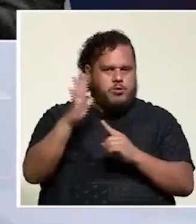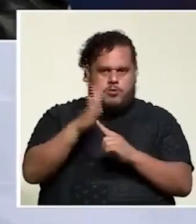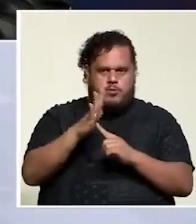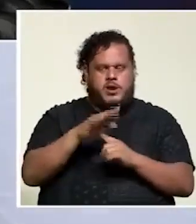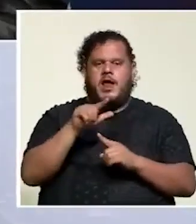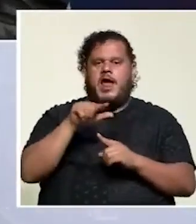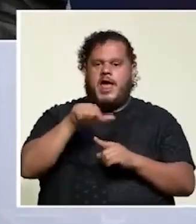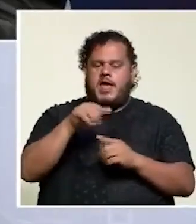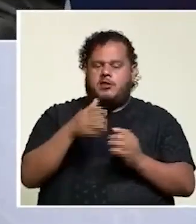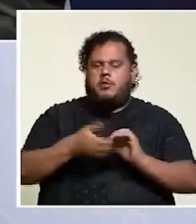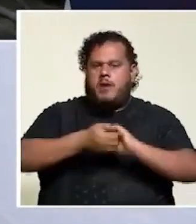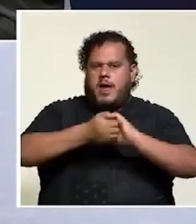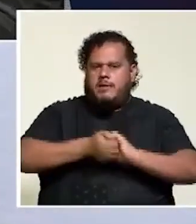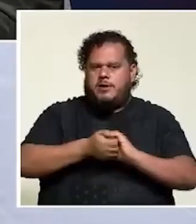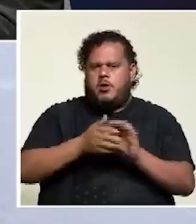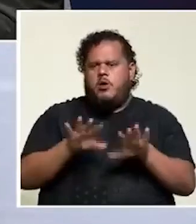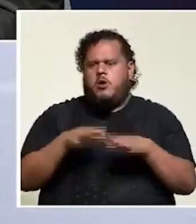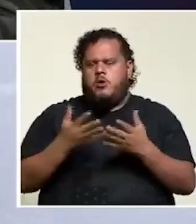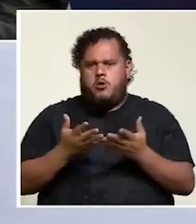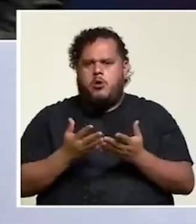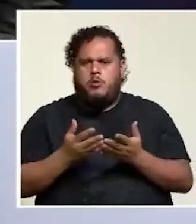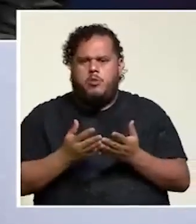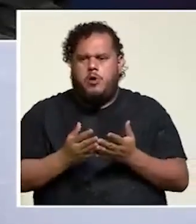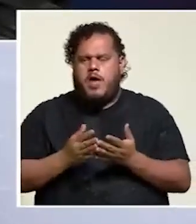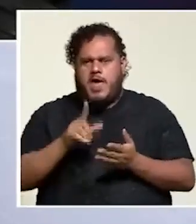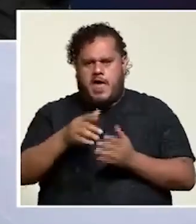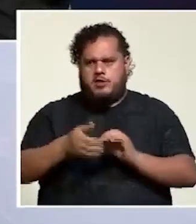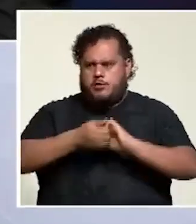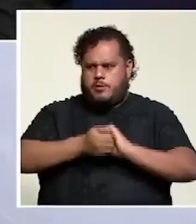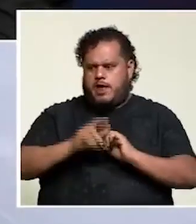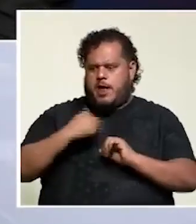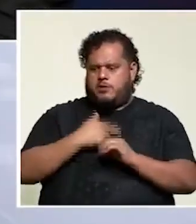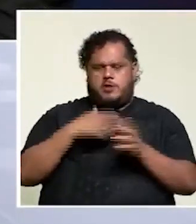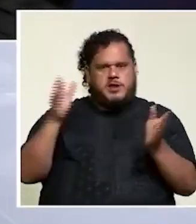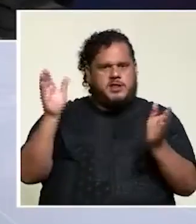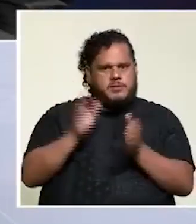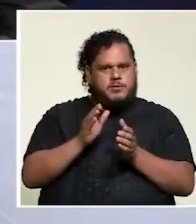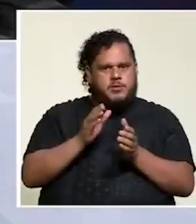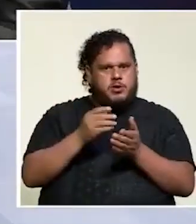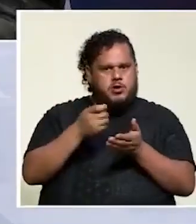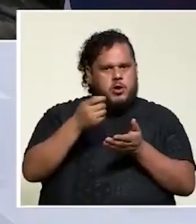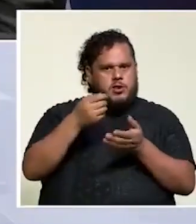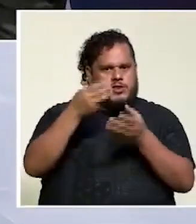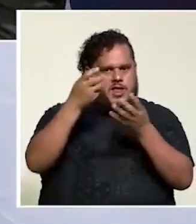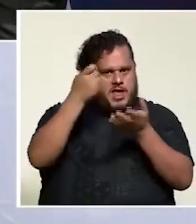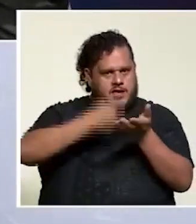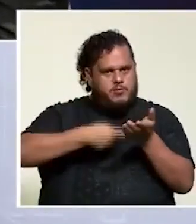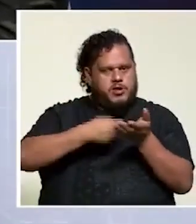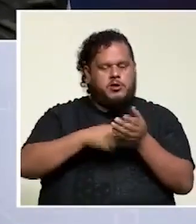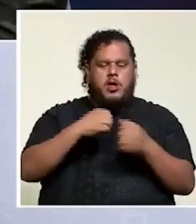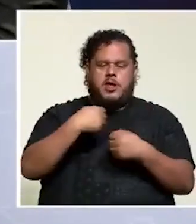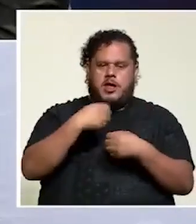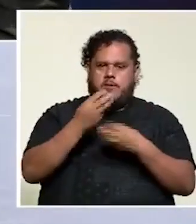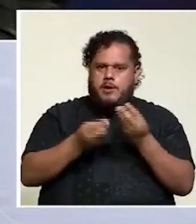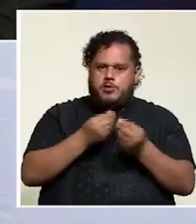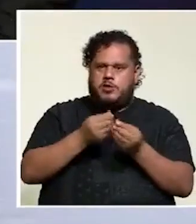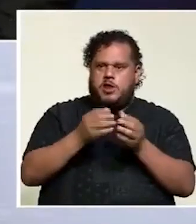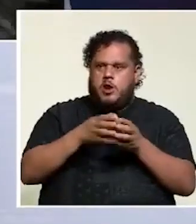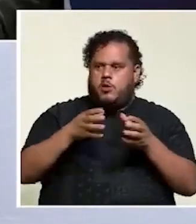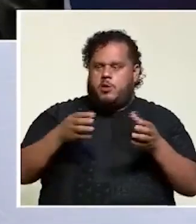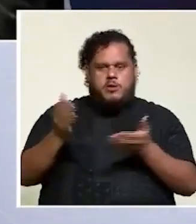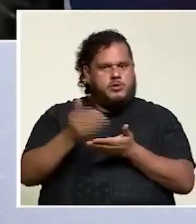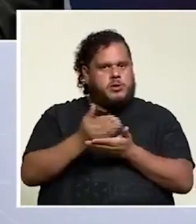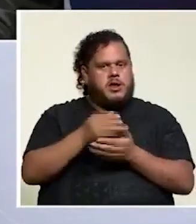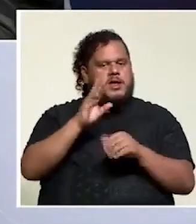dineros cómo se Eso va amarrado a nuestra simplificación tributaria, que va a generar un aumento significativo de la recaudación,